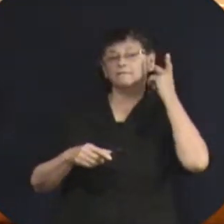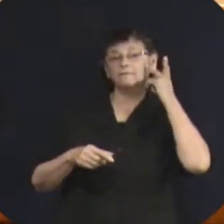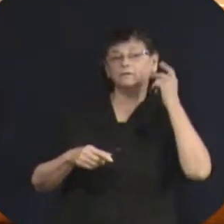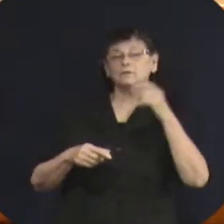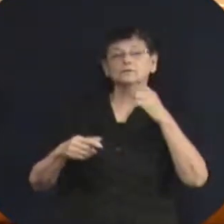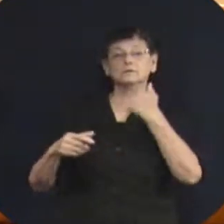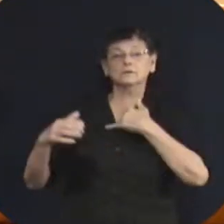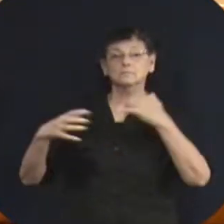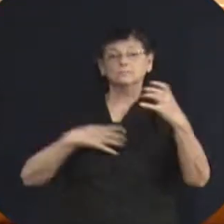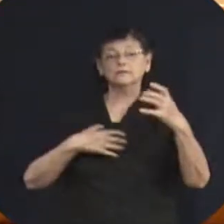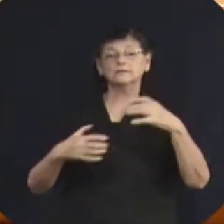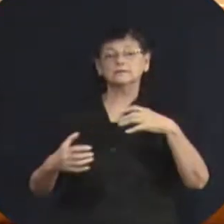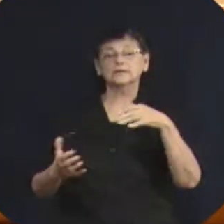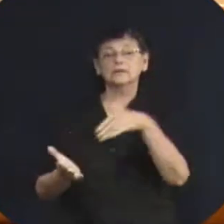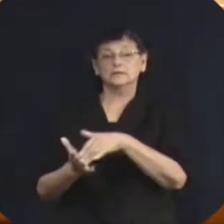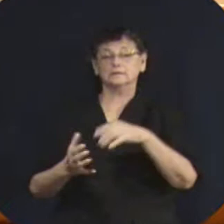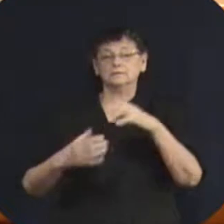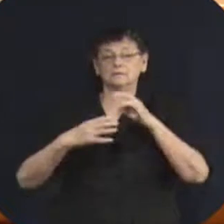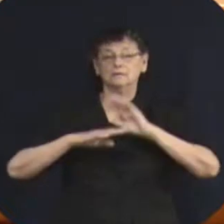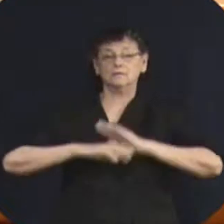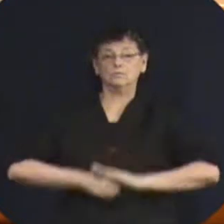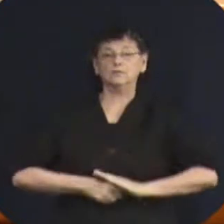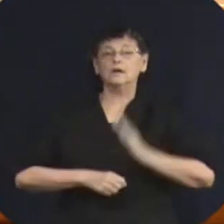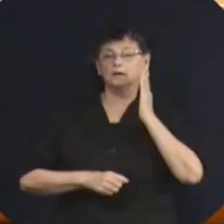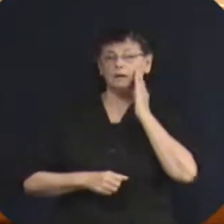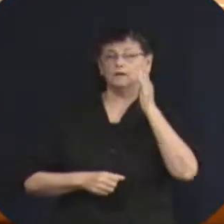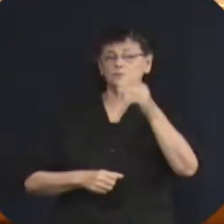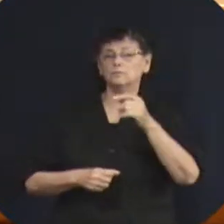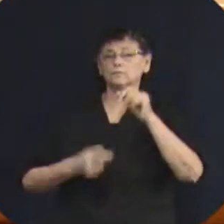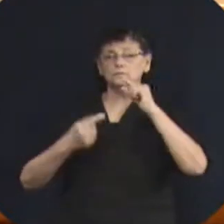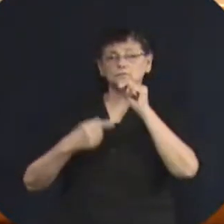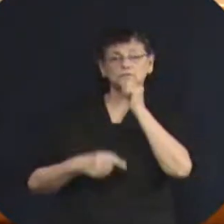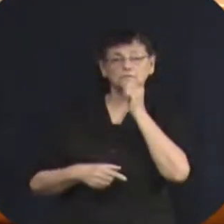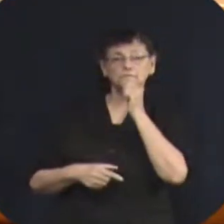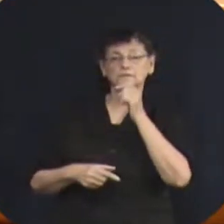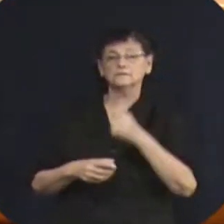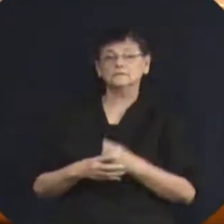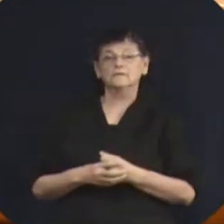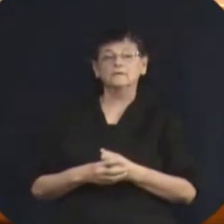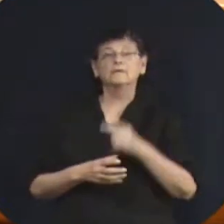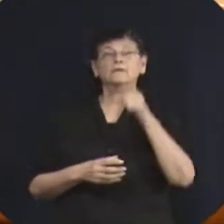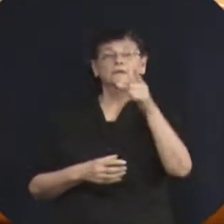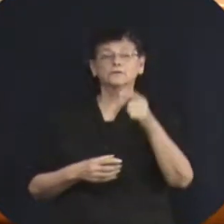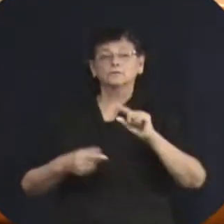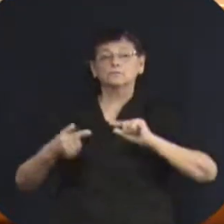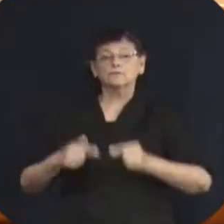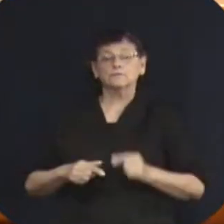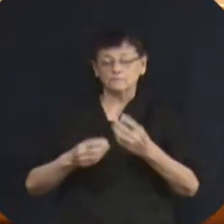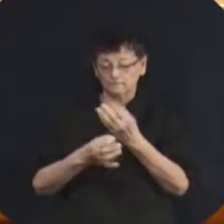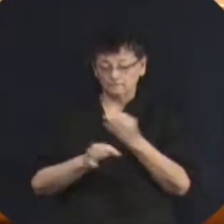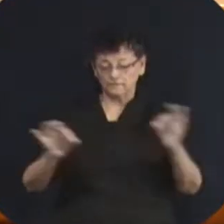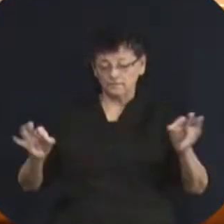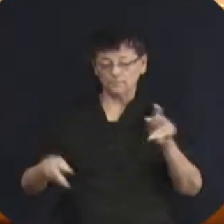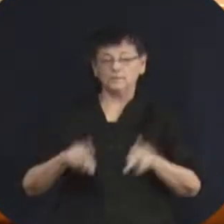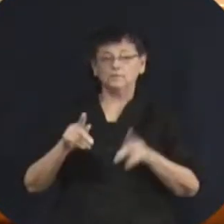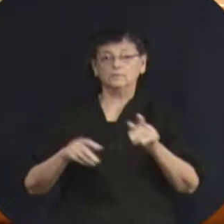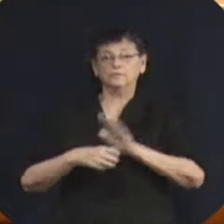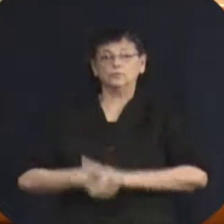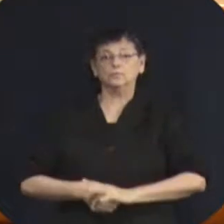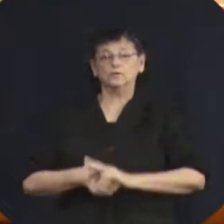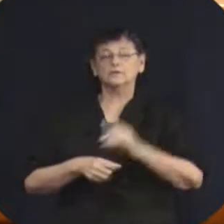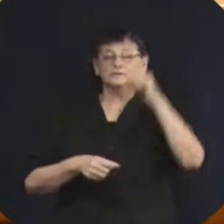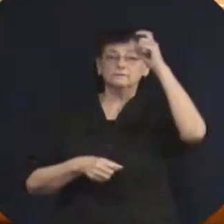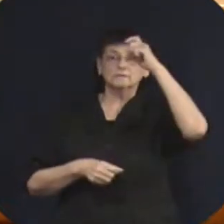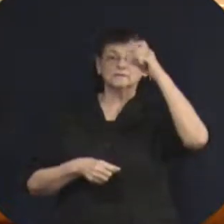sus quejas contra los opresores y conozco bien sus sufrimientos. He decidido para librar a mi pueblo de la opresión de